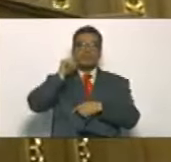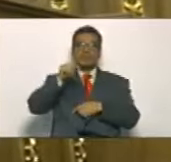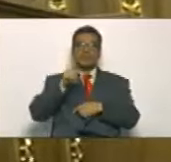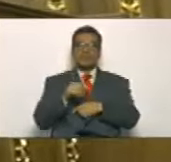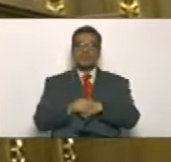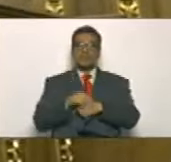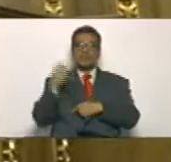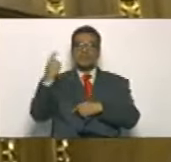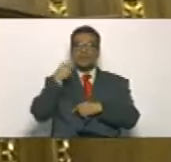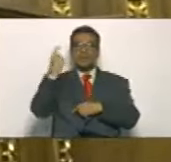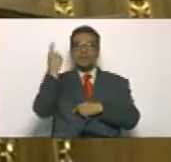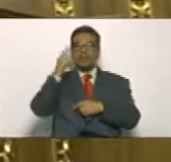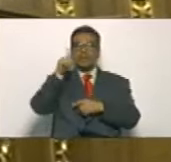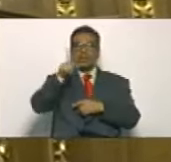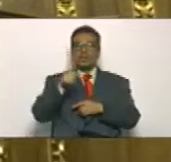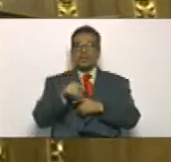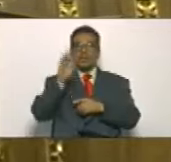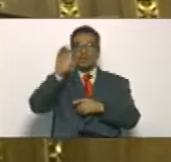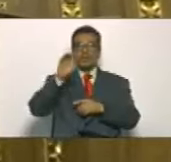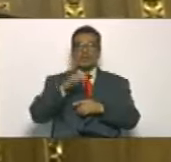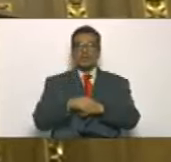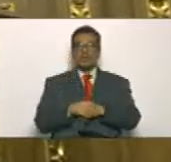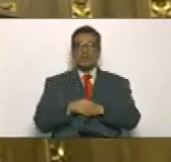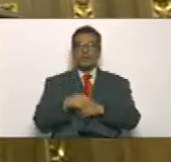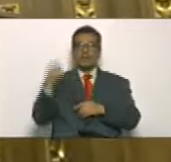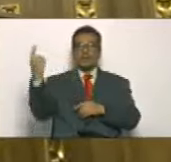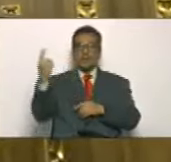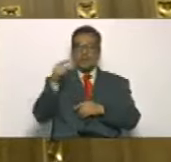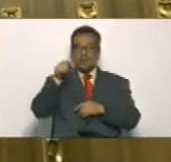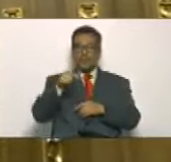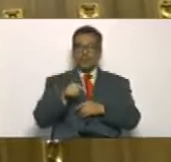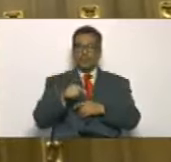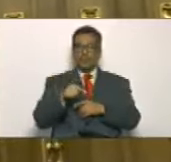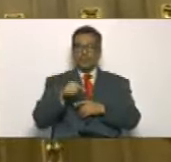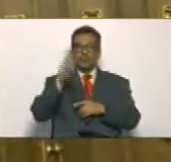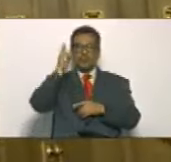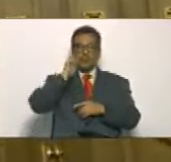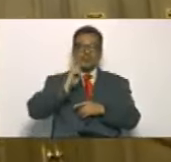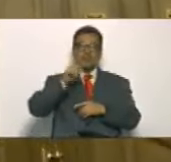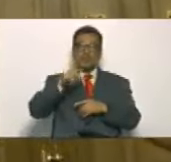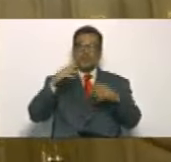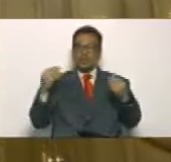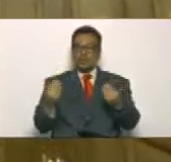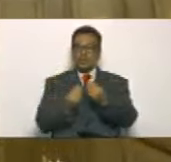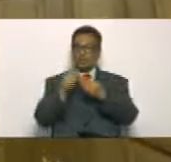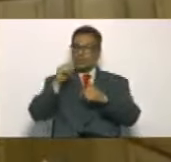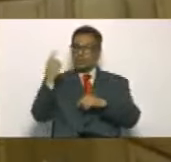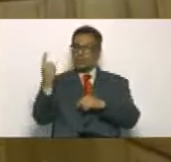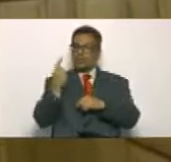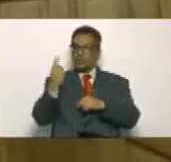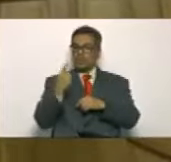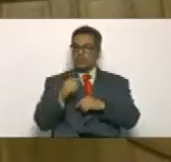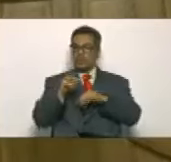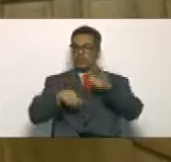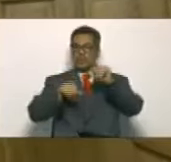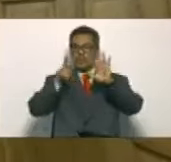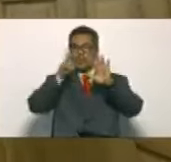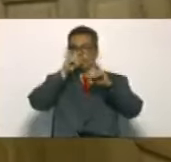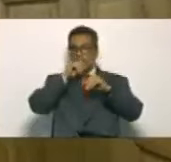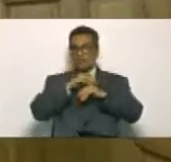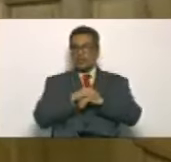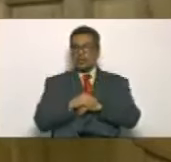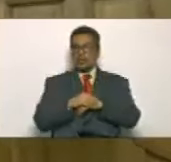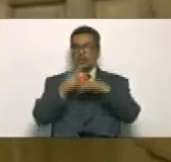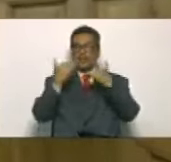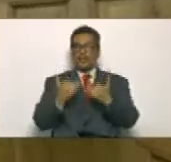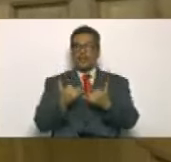estos héroes y heroínas de la patria llegaron a Bolívar. Con solo 17 años